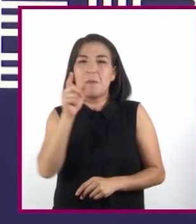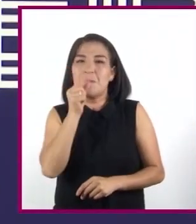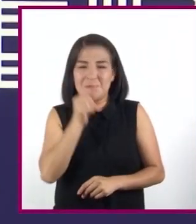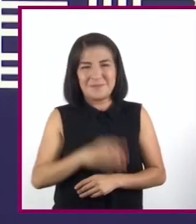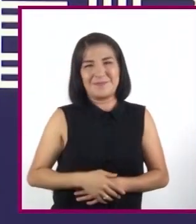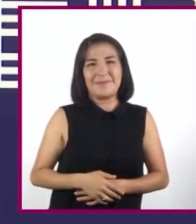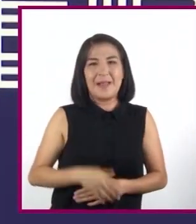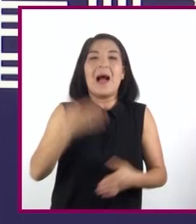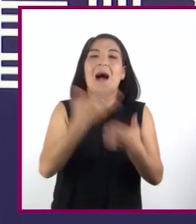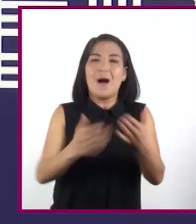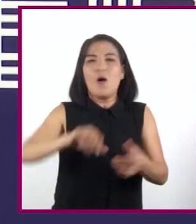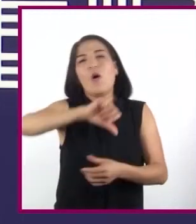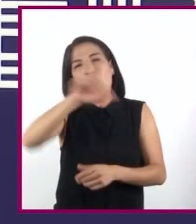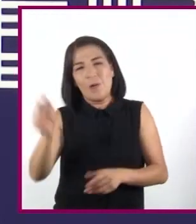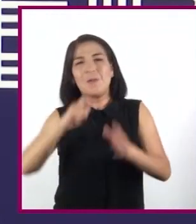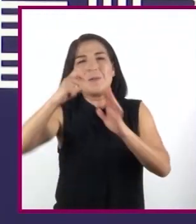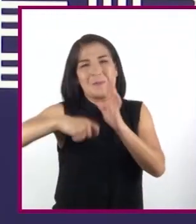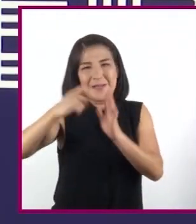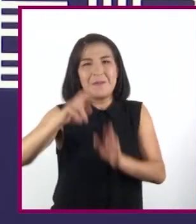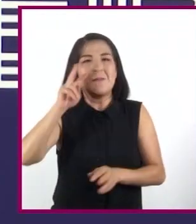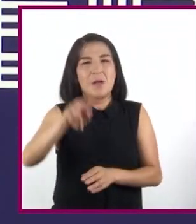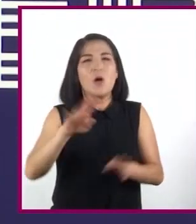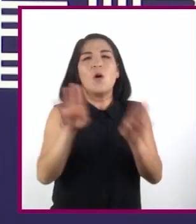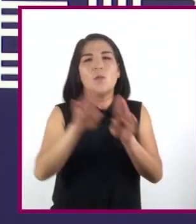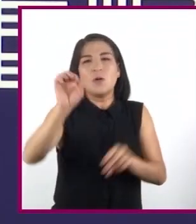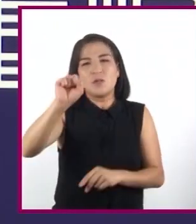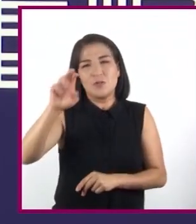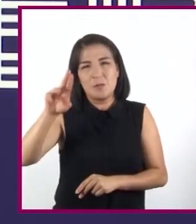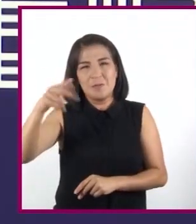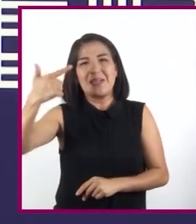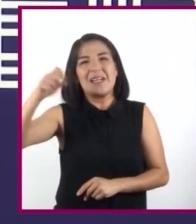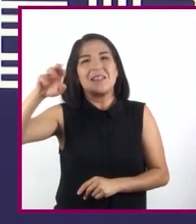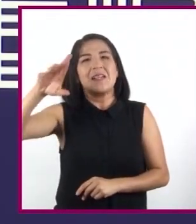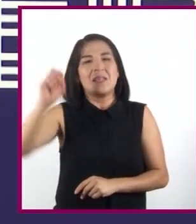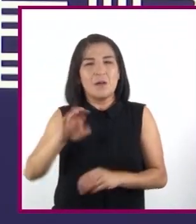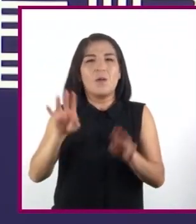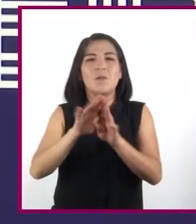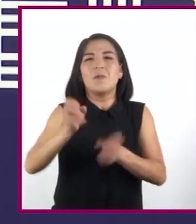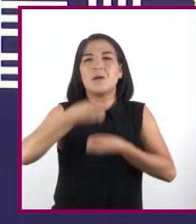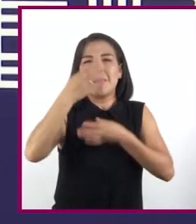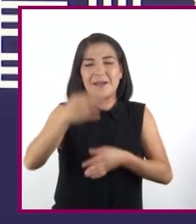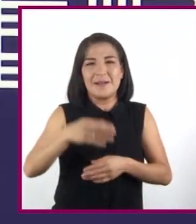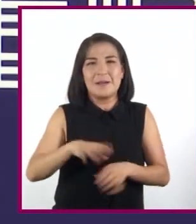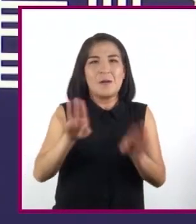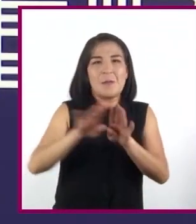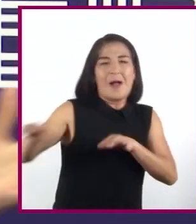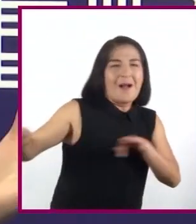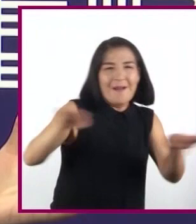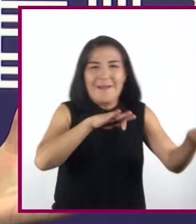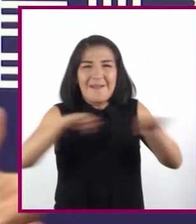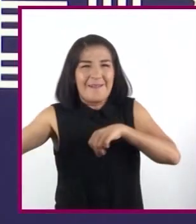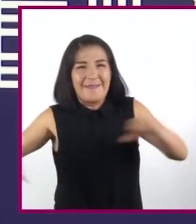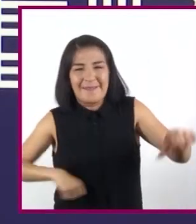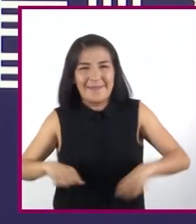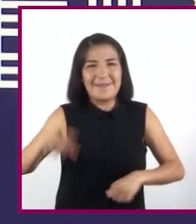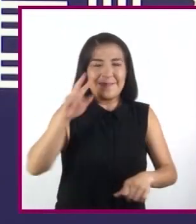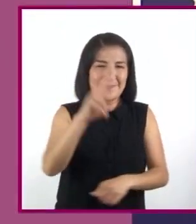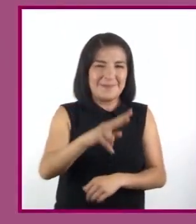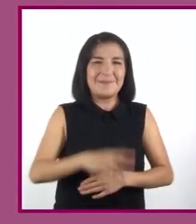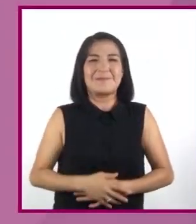Ahora veremos otro video en donde se presenta un subgénero narrativo muy popular, el de la ciencia ficción. ¡Corre video!